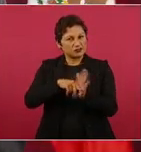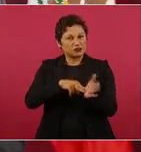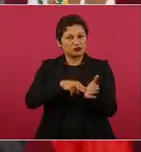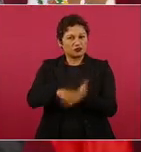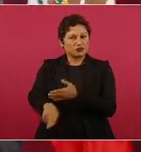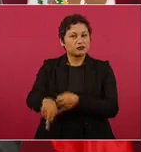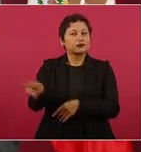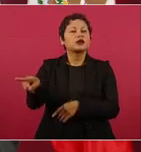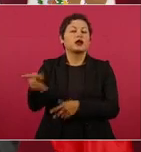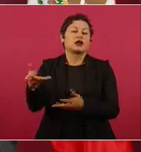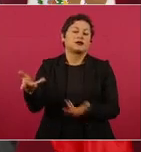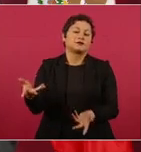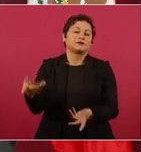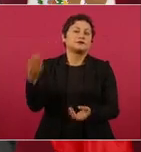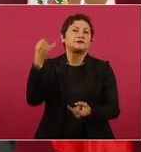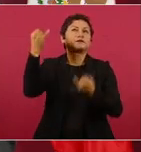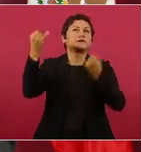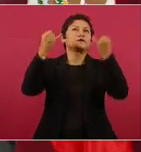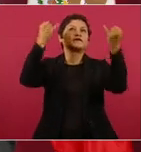cosas que no son.